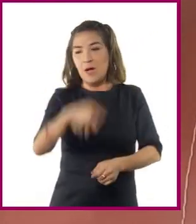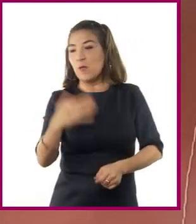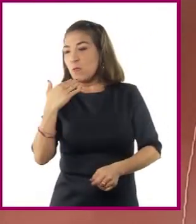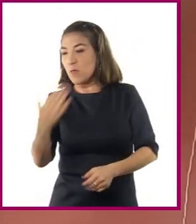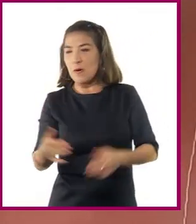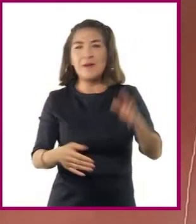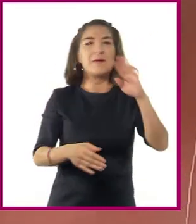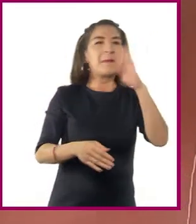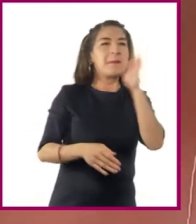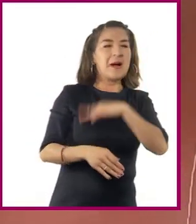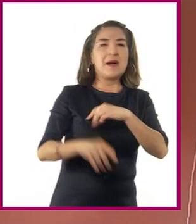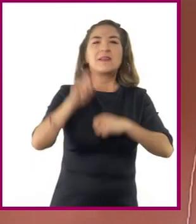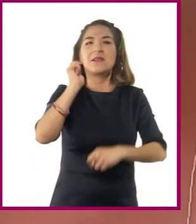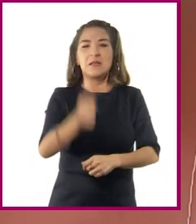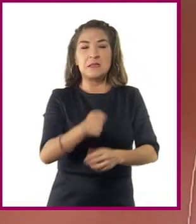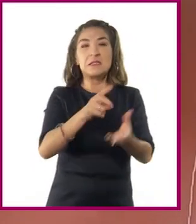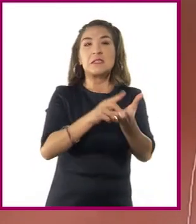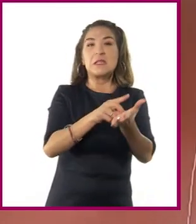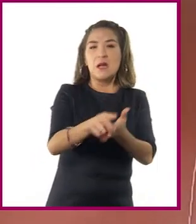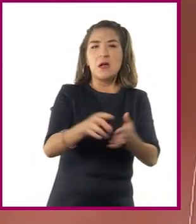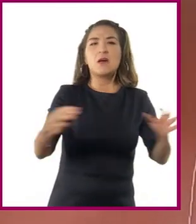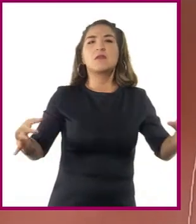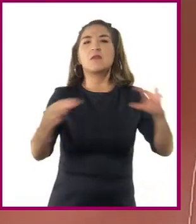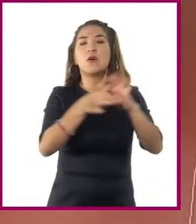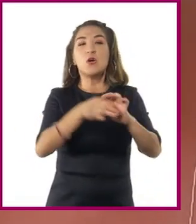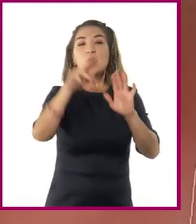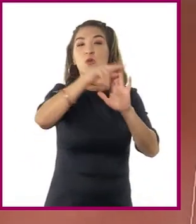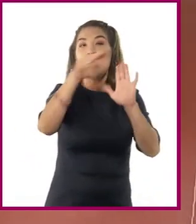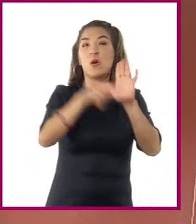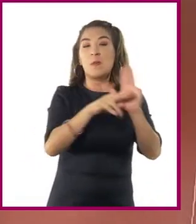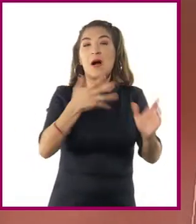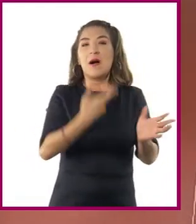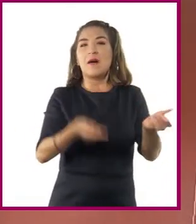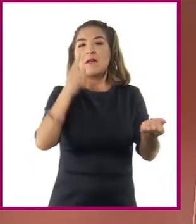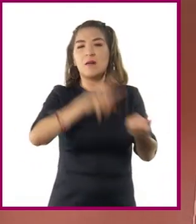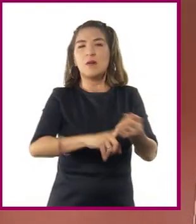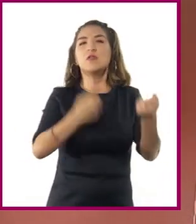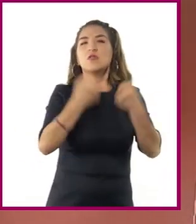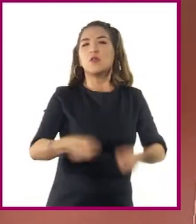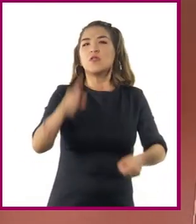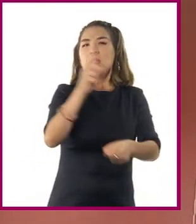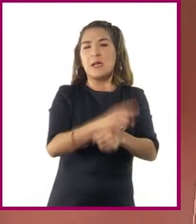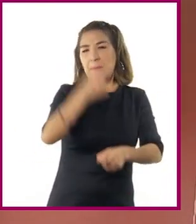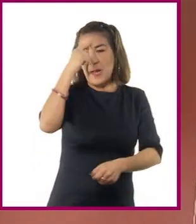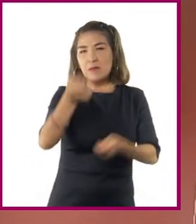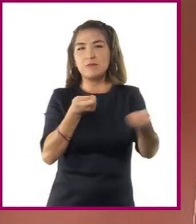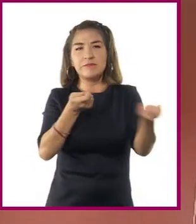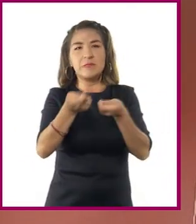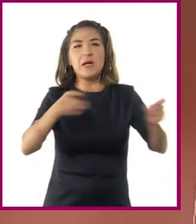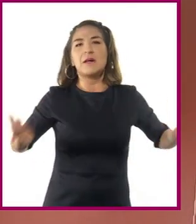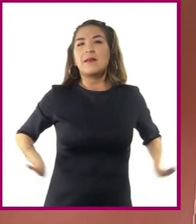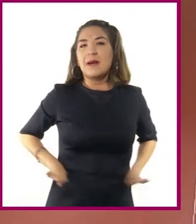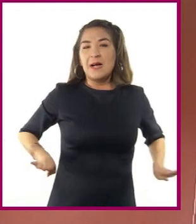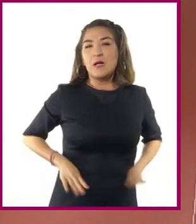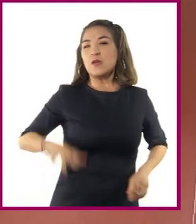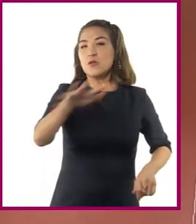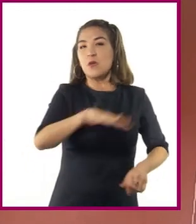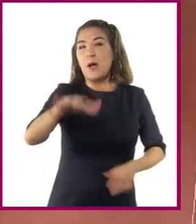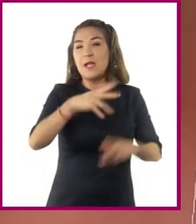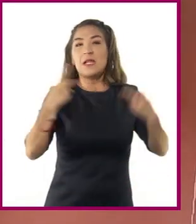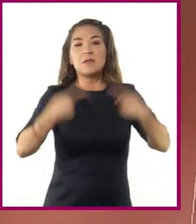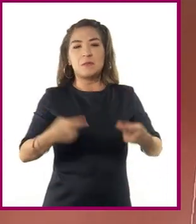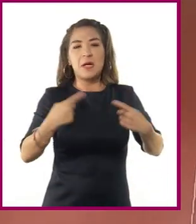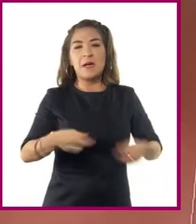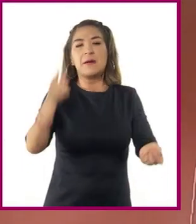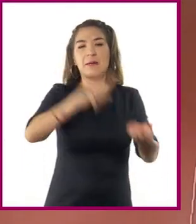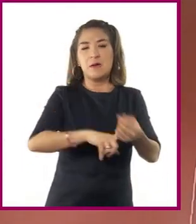dos platillos. El derecho es el conjunto de unas normas que existen dentro de una sociedad para regular el comportamiento de las personas que viven dentro de